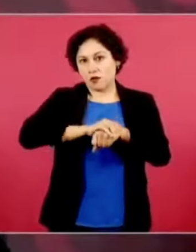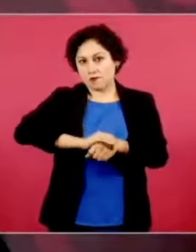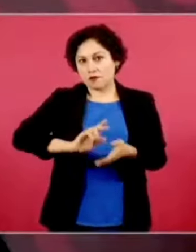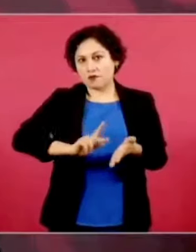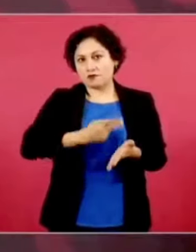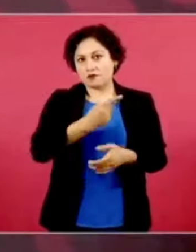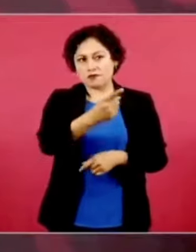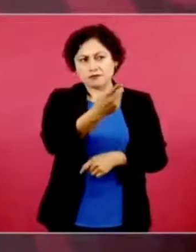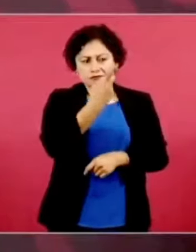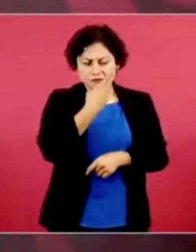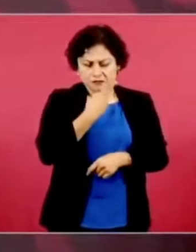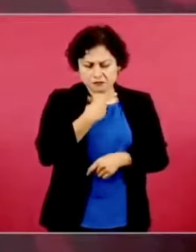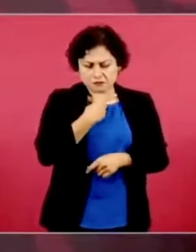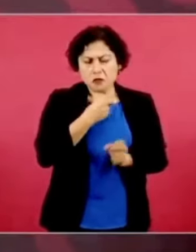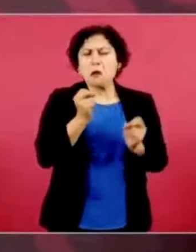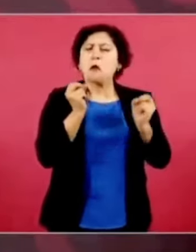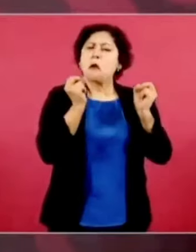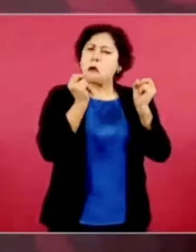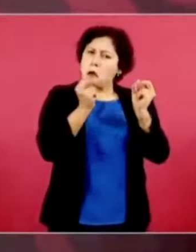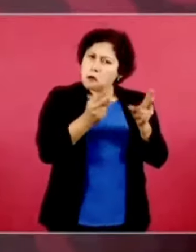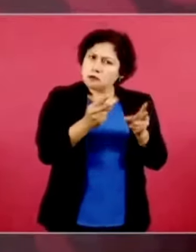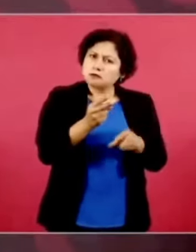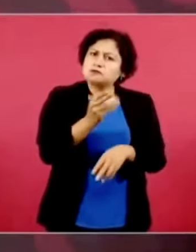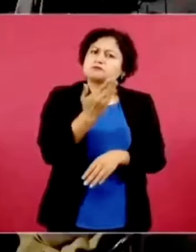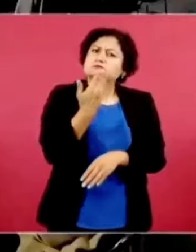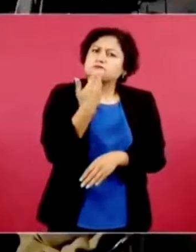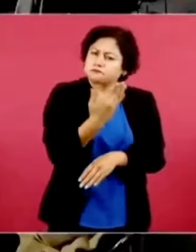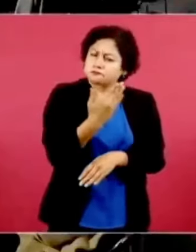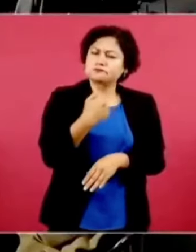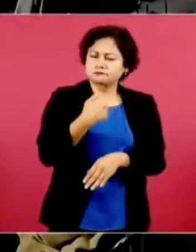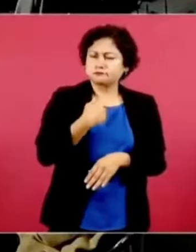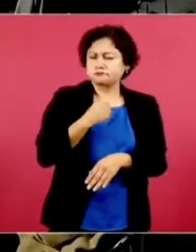Digo, sí, ¿cómo no?